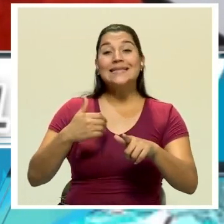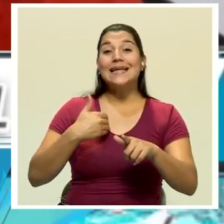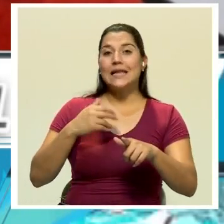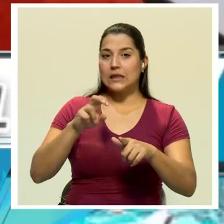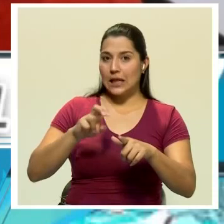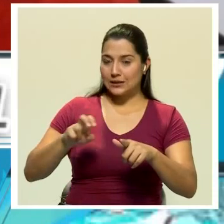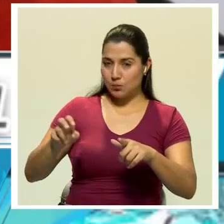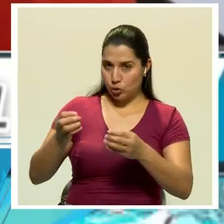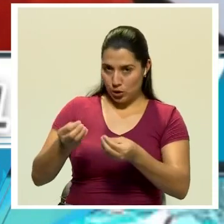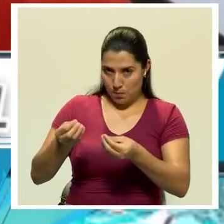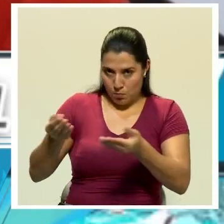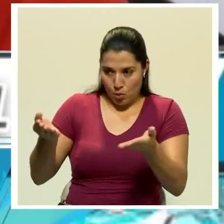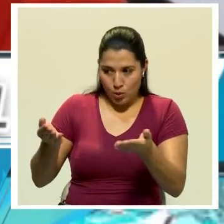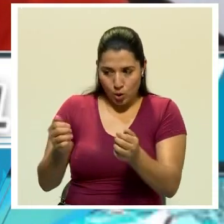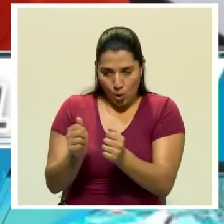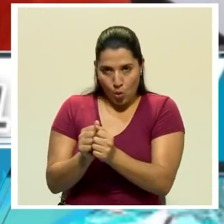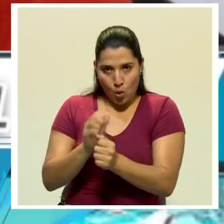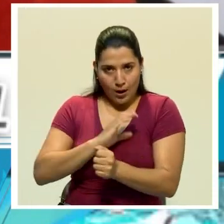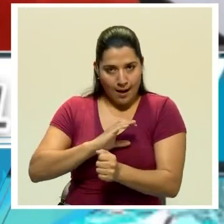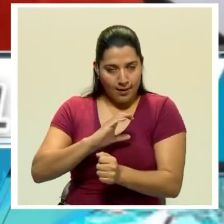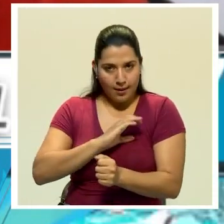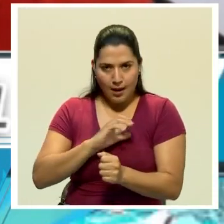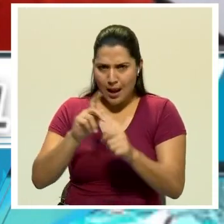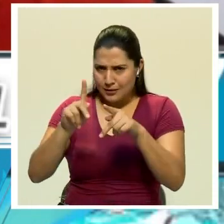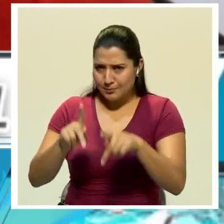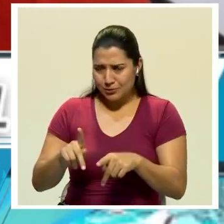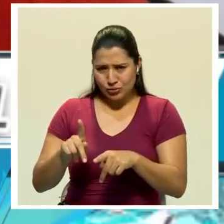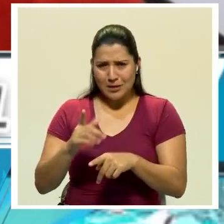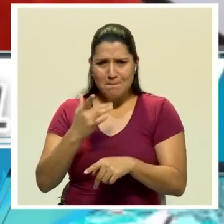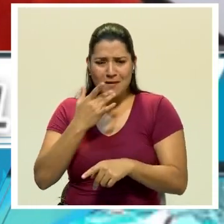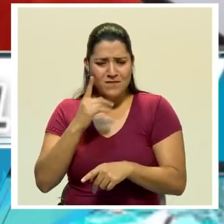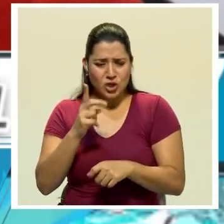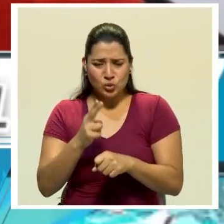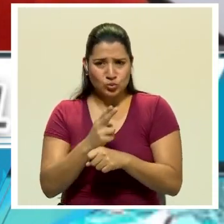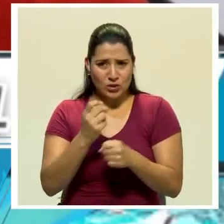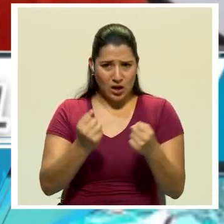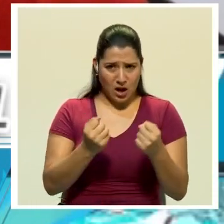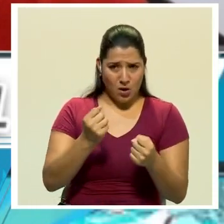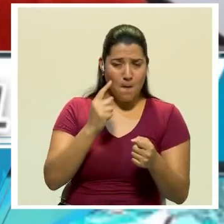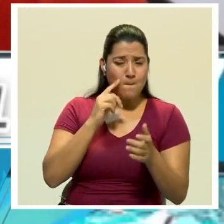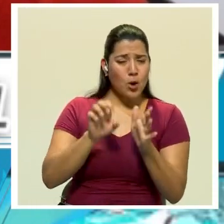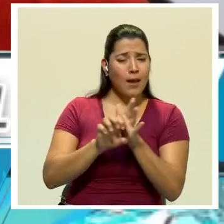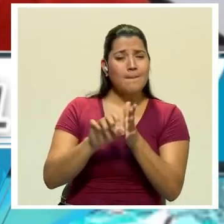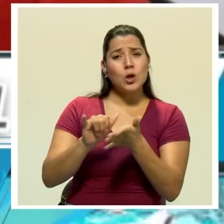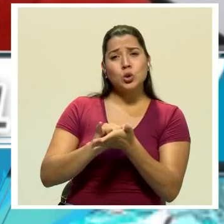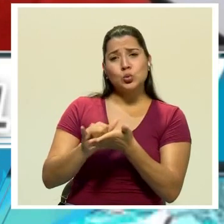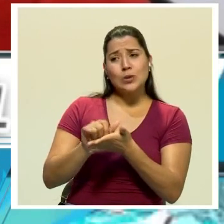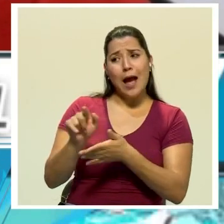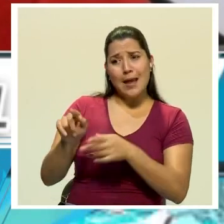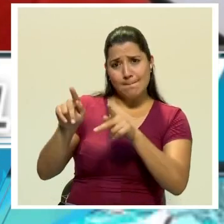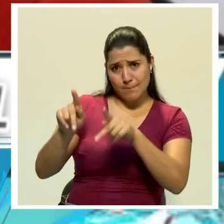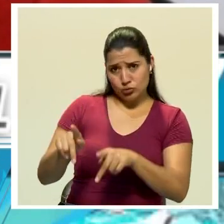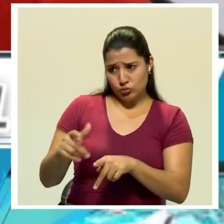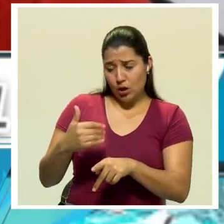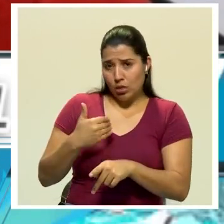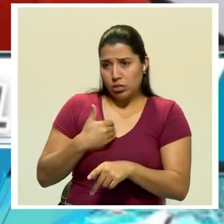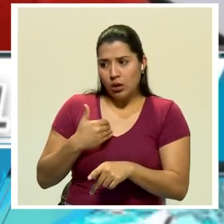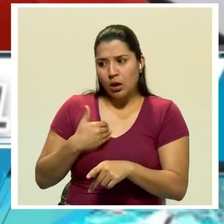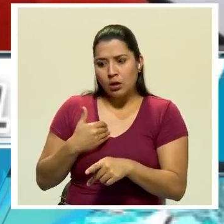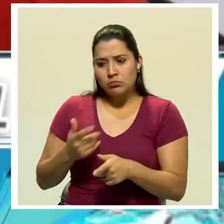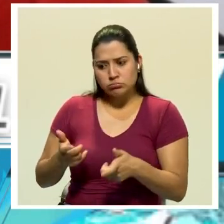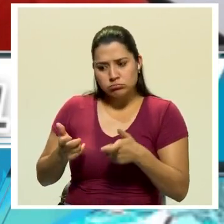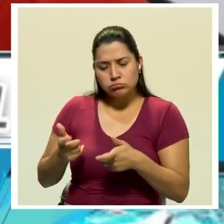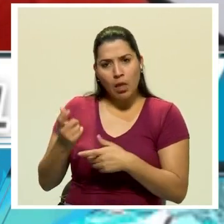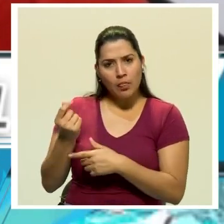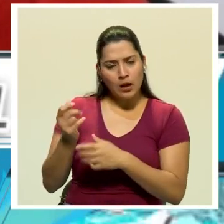calidad, la gente no utiliza el auto. En Nueva York hay gente que tiene una situación financiera muy